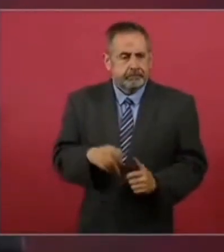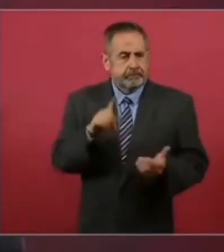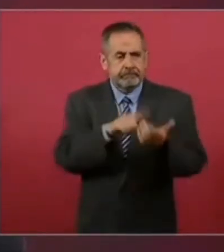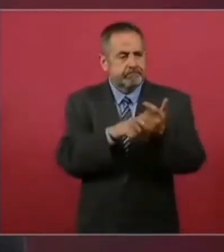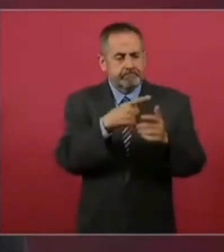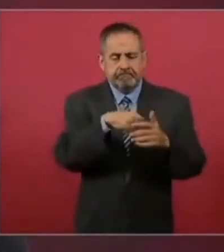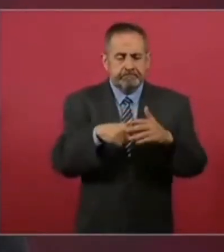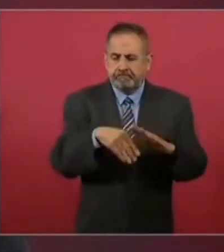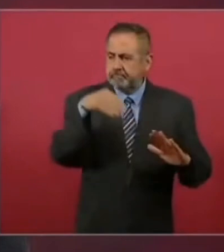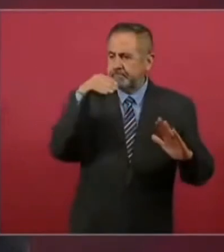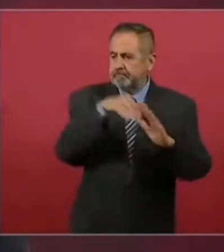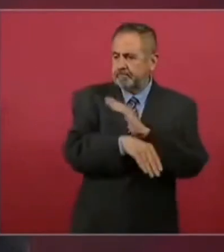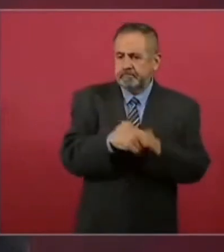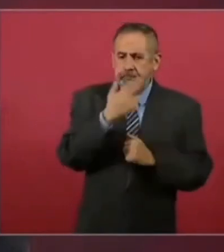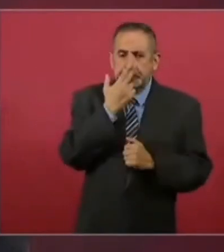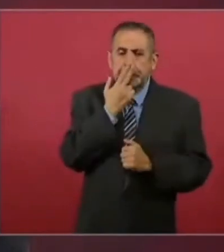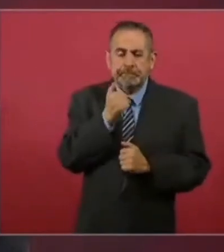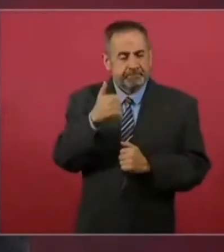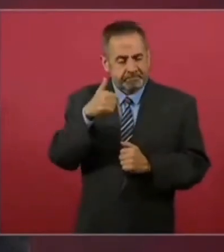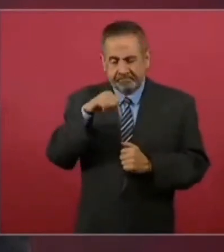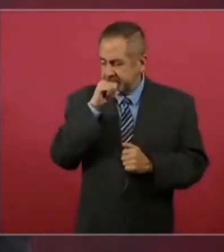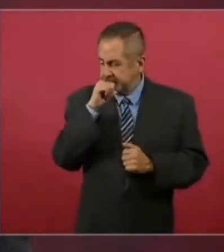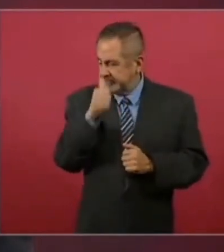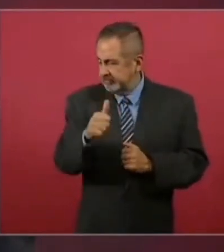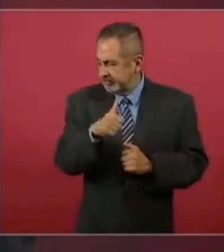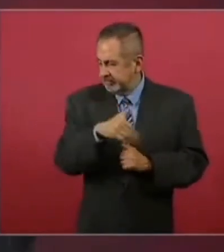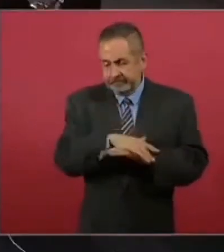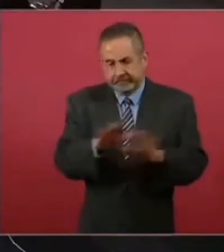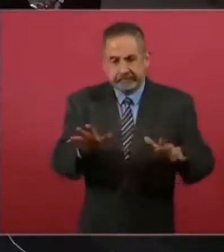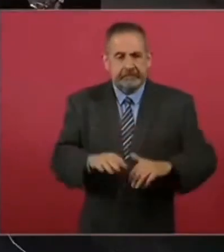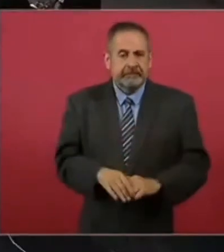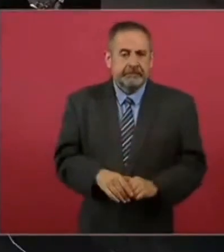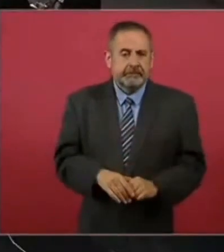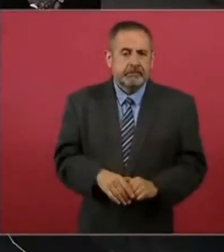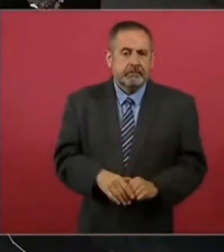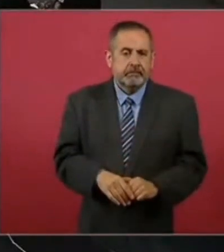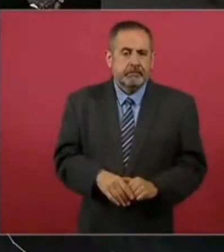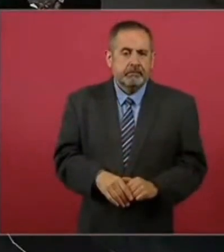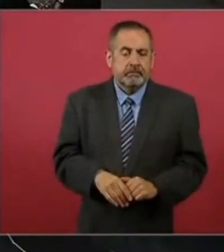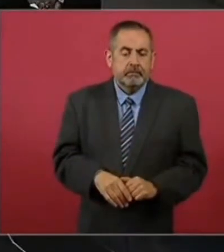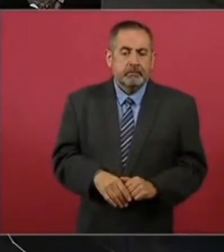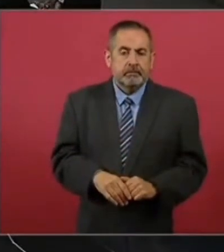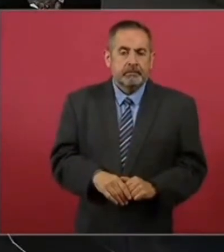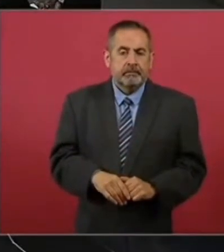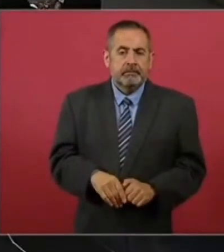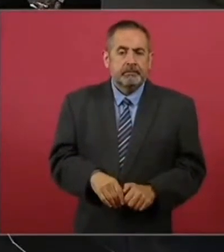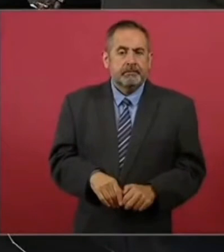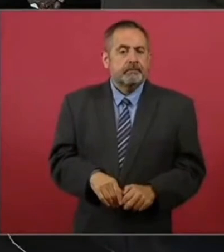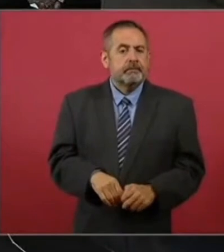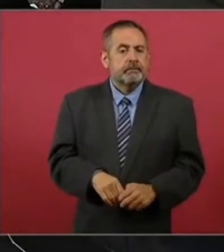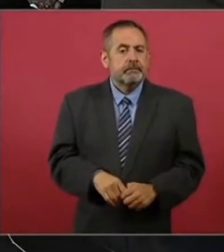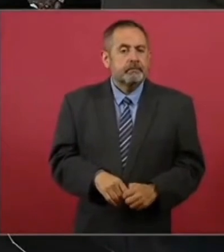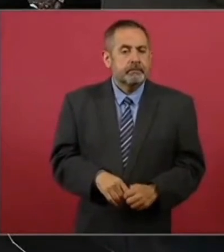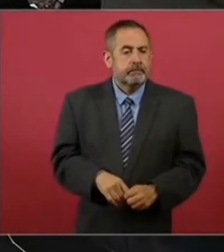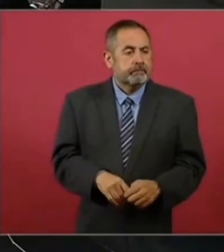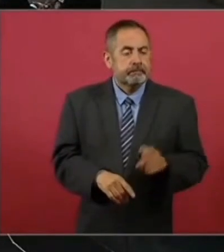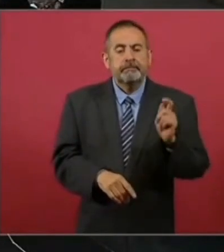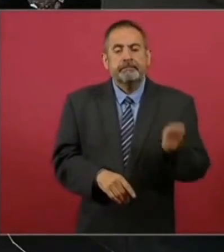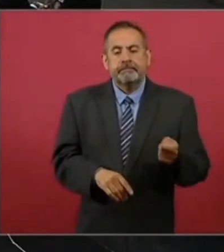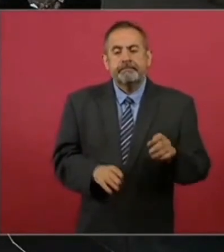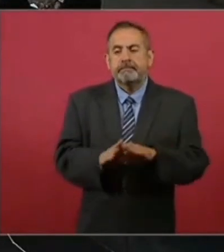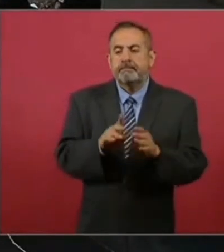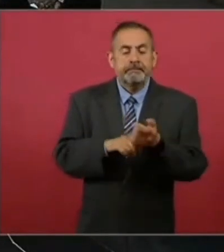resultó un fracaso completo. Bueno, entonces, ¿qué es lo que ahora